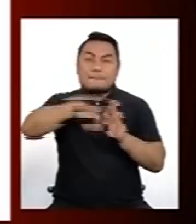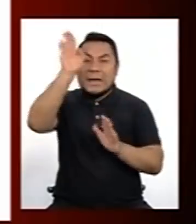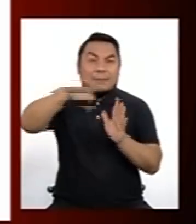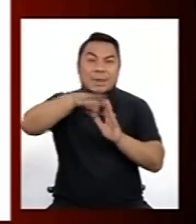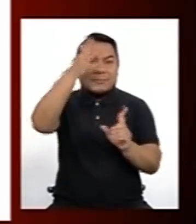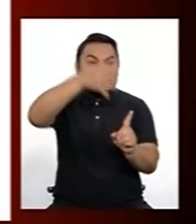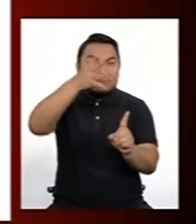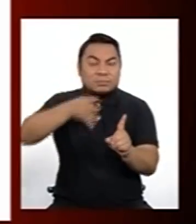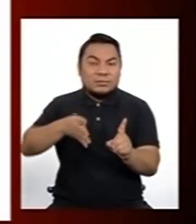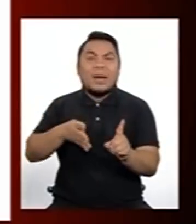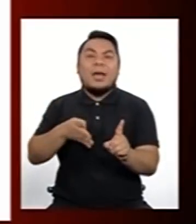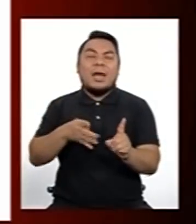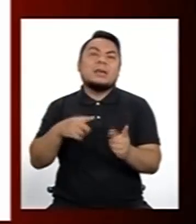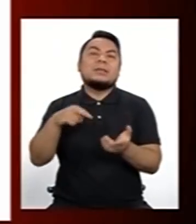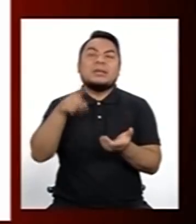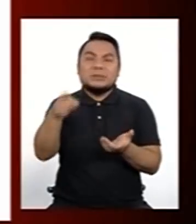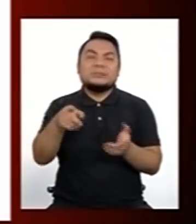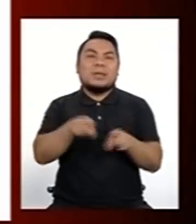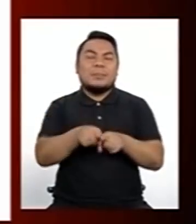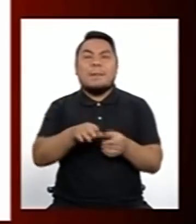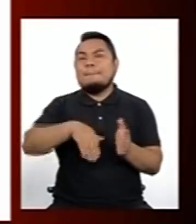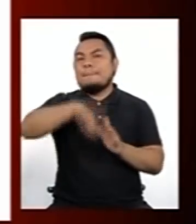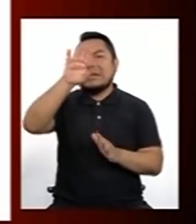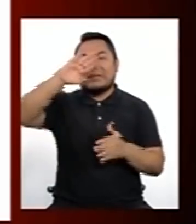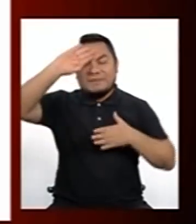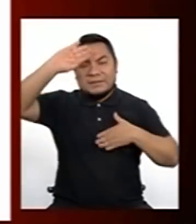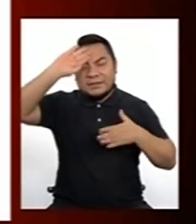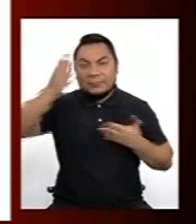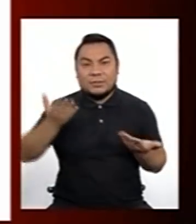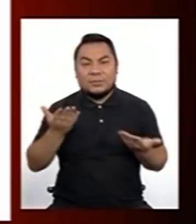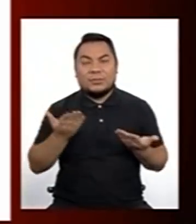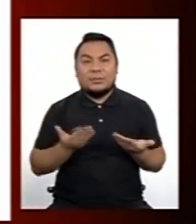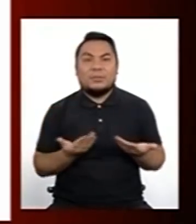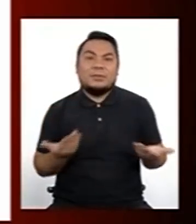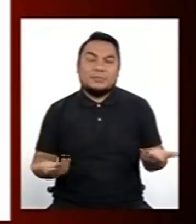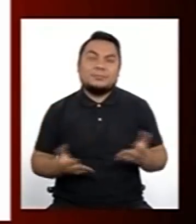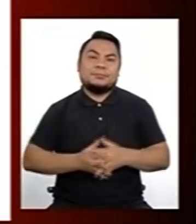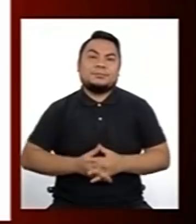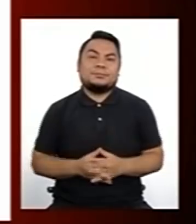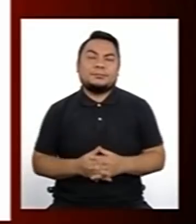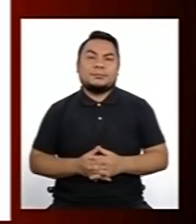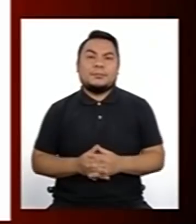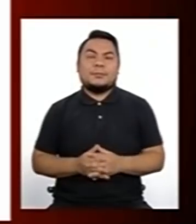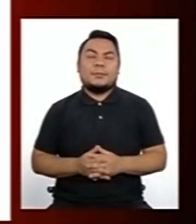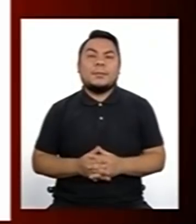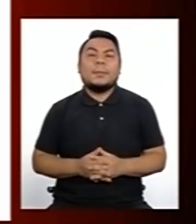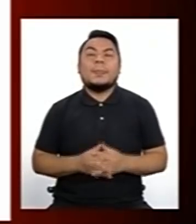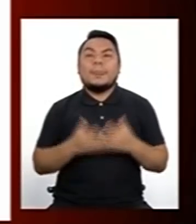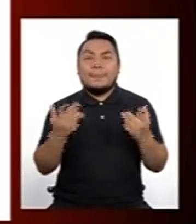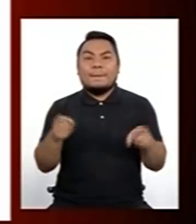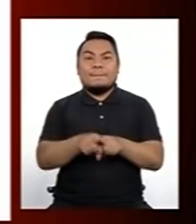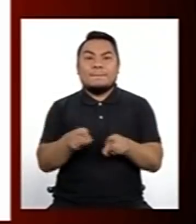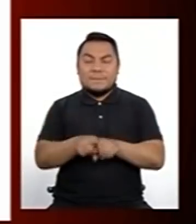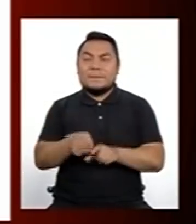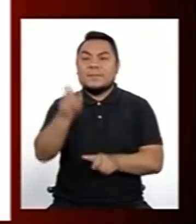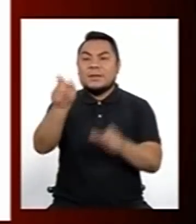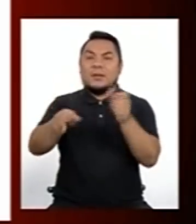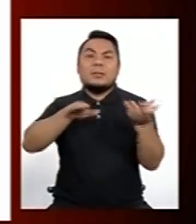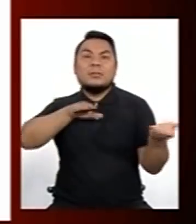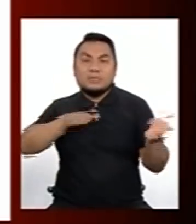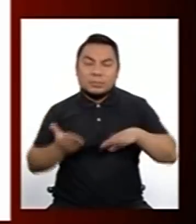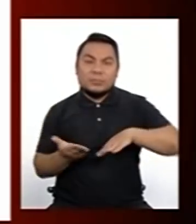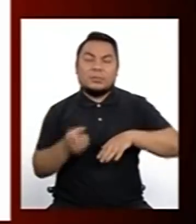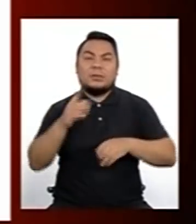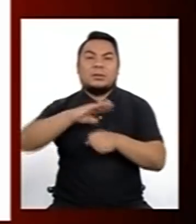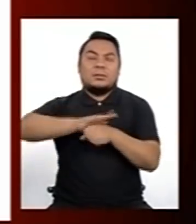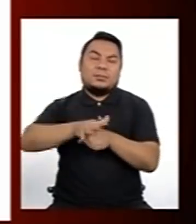casos confirmados de 946 por millón de habitantes. Y casos de deceso, de fallecidos